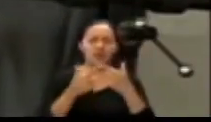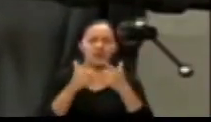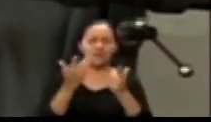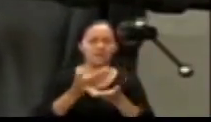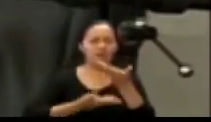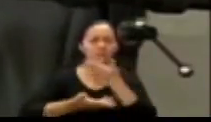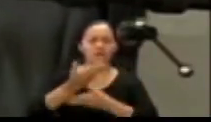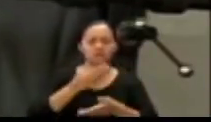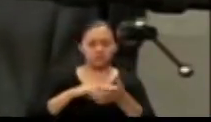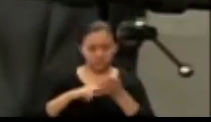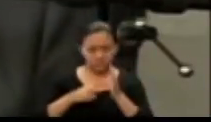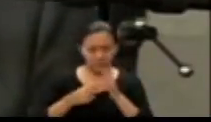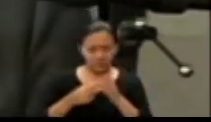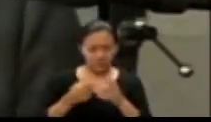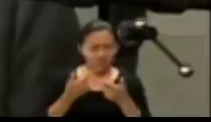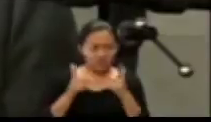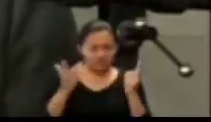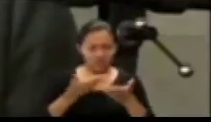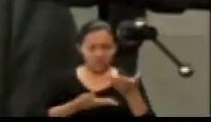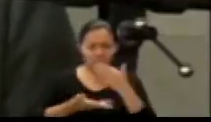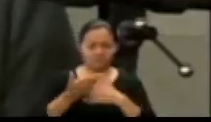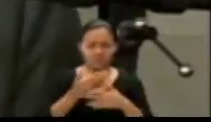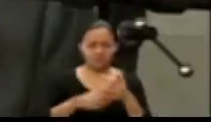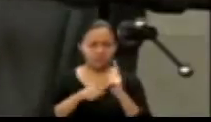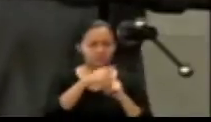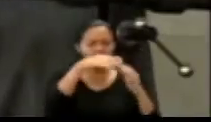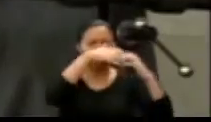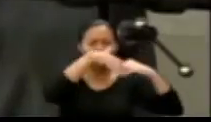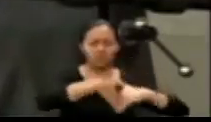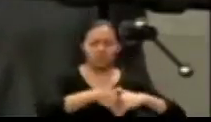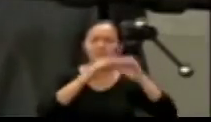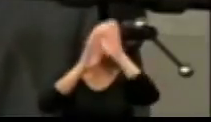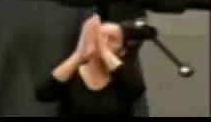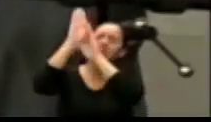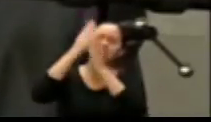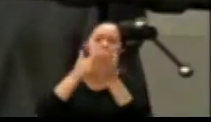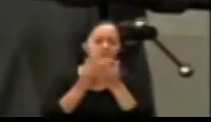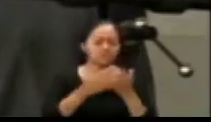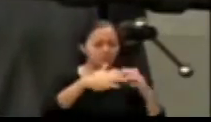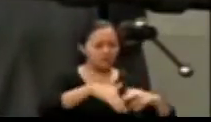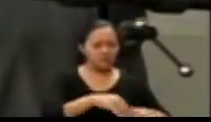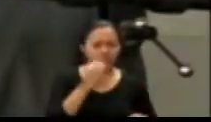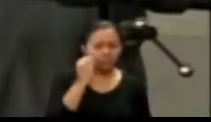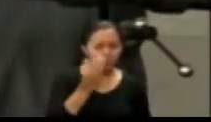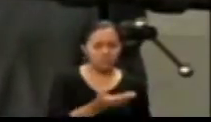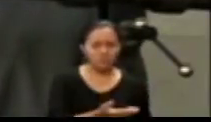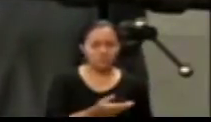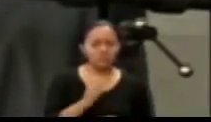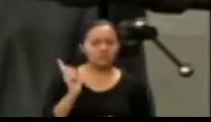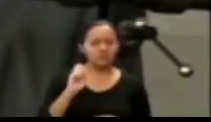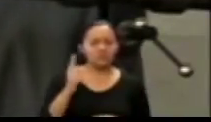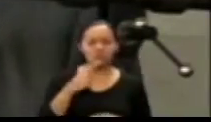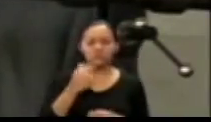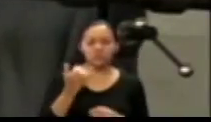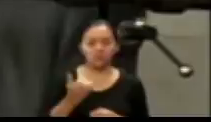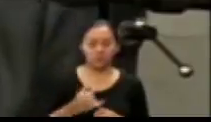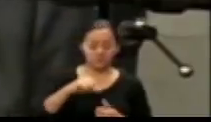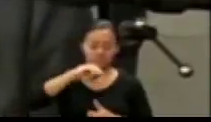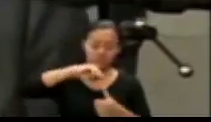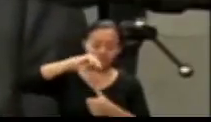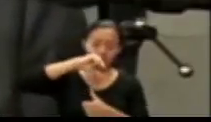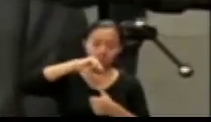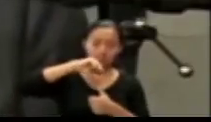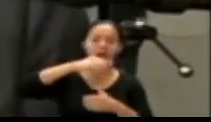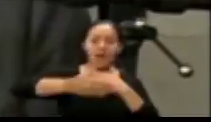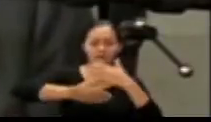nunca es libre. Yo veo, en cambio, en algunos países progresistas, en Centroamérica y en Sudamérica, un avance importante. No lo puedo no notar.